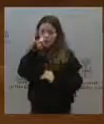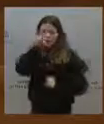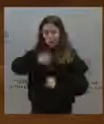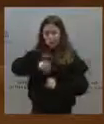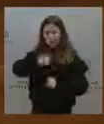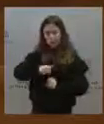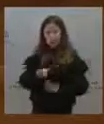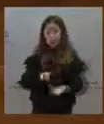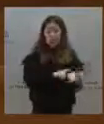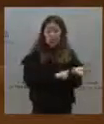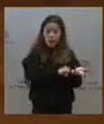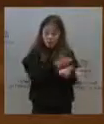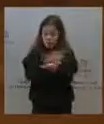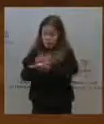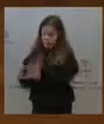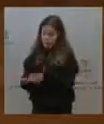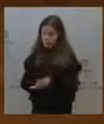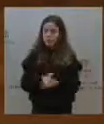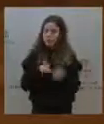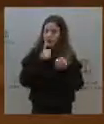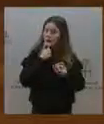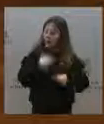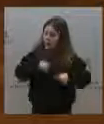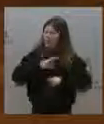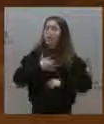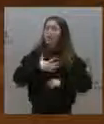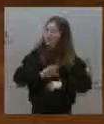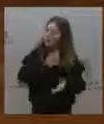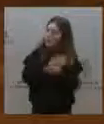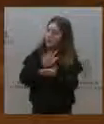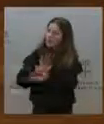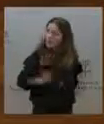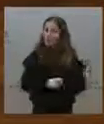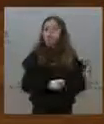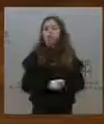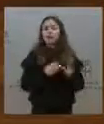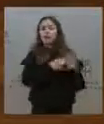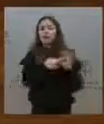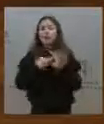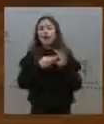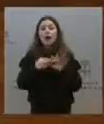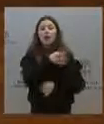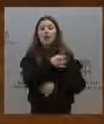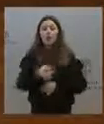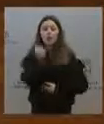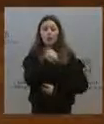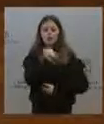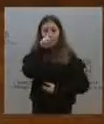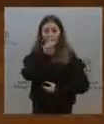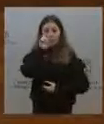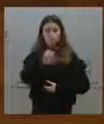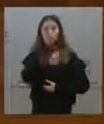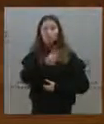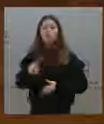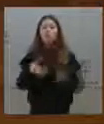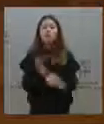réplica. En relación a la deuda, nos dicen que la deuda de diciembre de 2021, este año, va a ser de 4.362 millones,